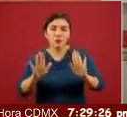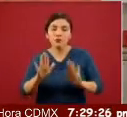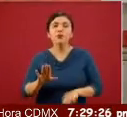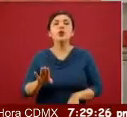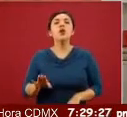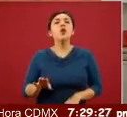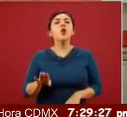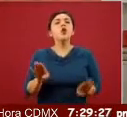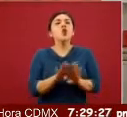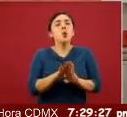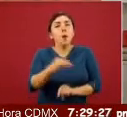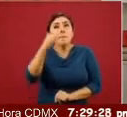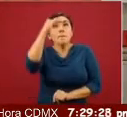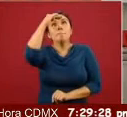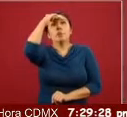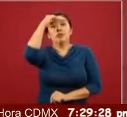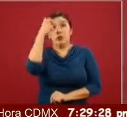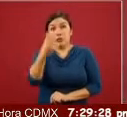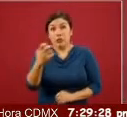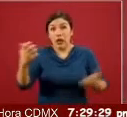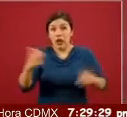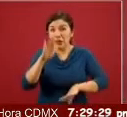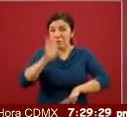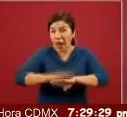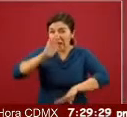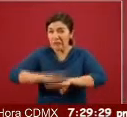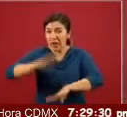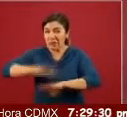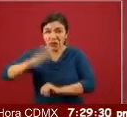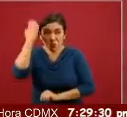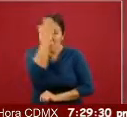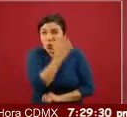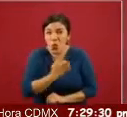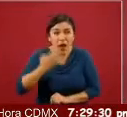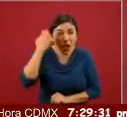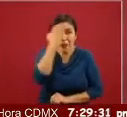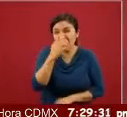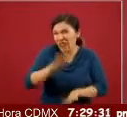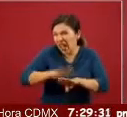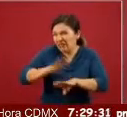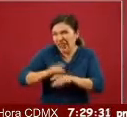pensar que la meta es hacer muchas pruebas es una idea